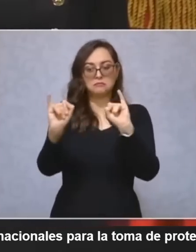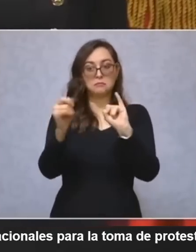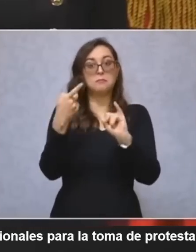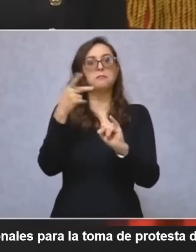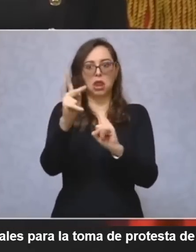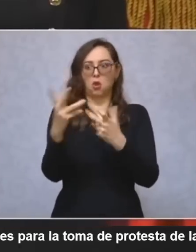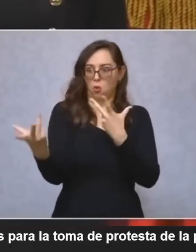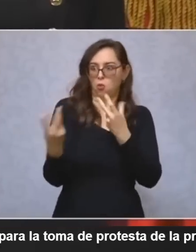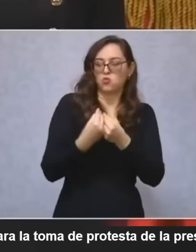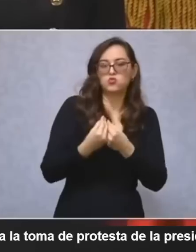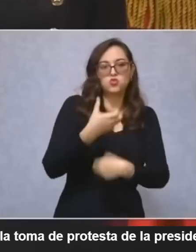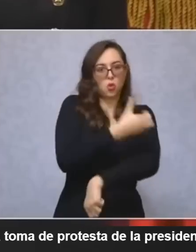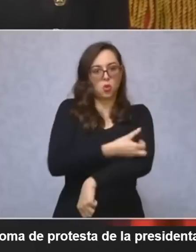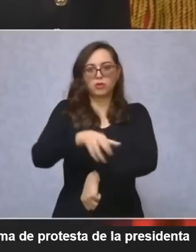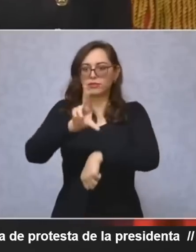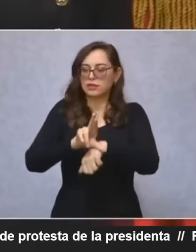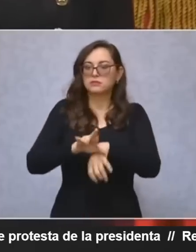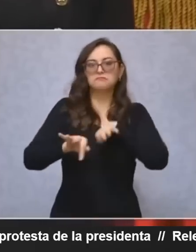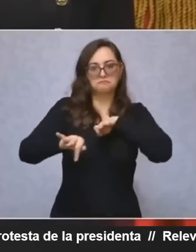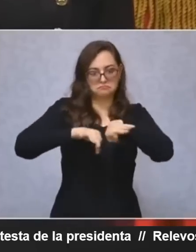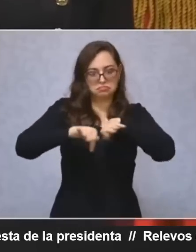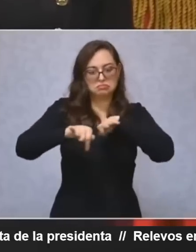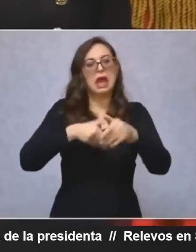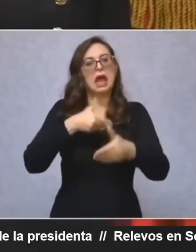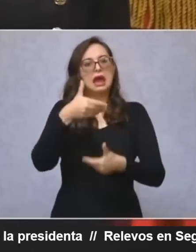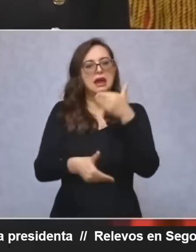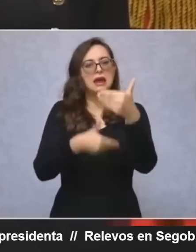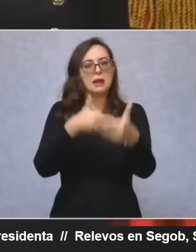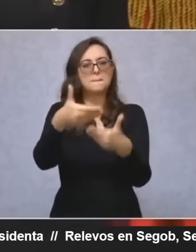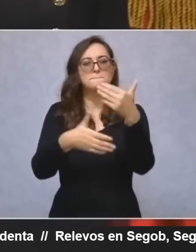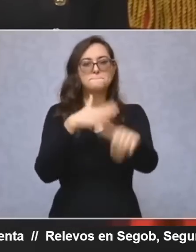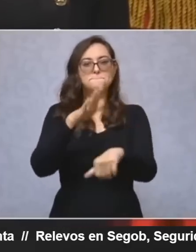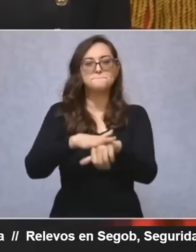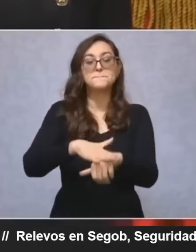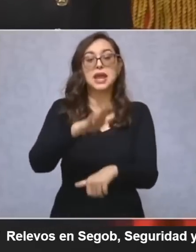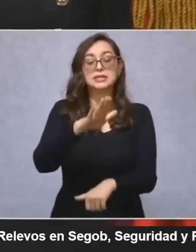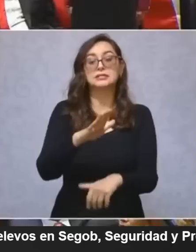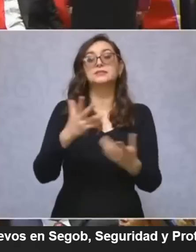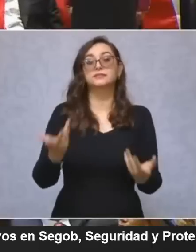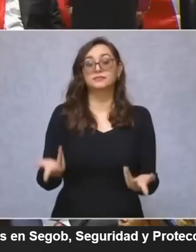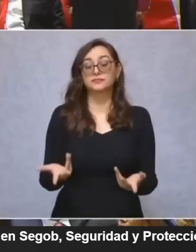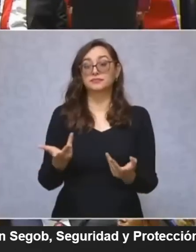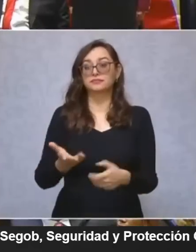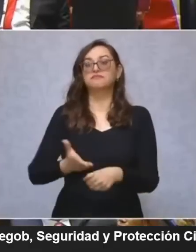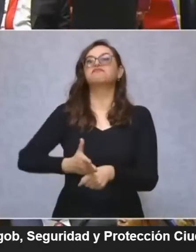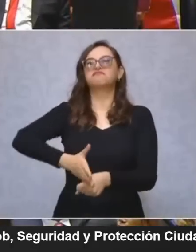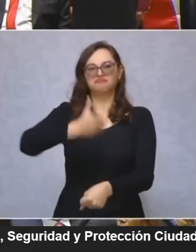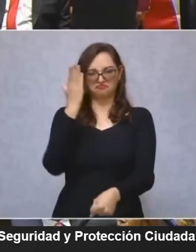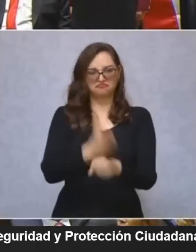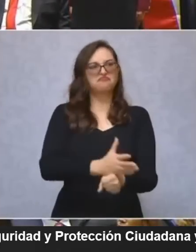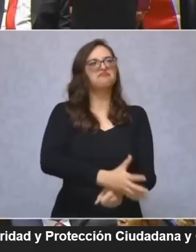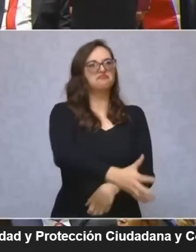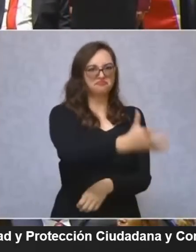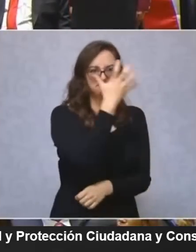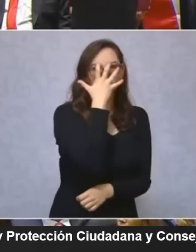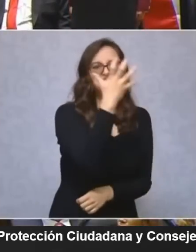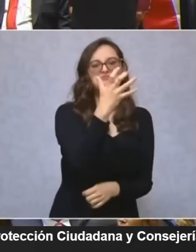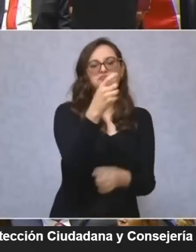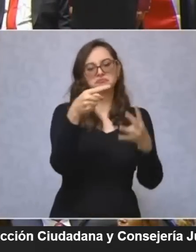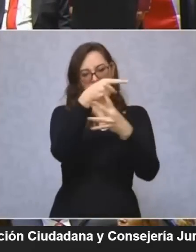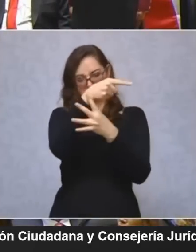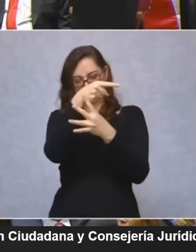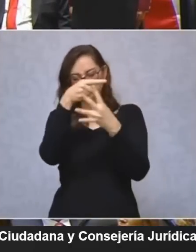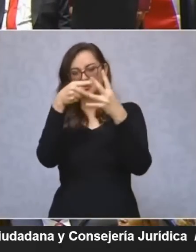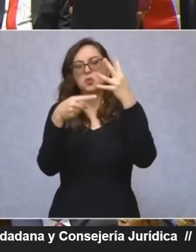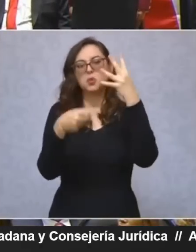va a permitir avanzar todavía más. Atención a las causas y cero impunidad con los 4